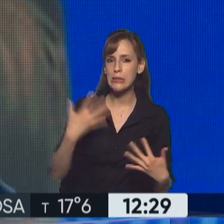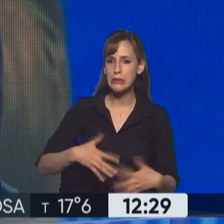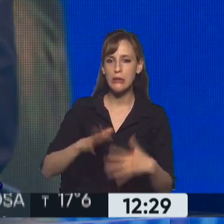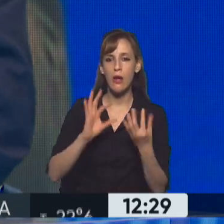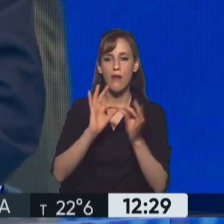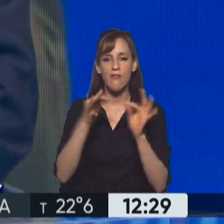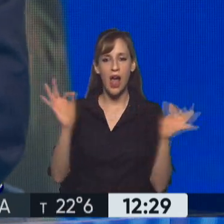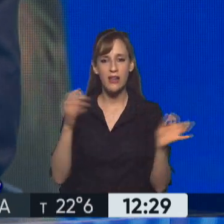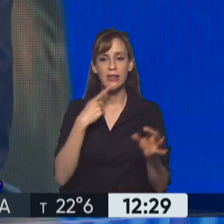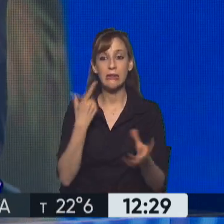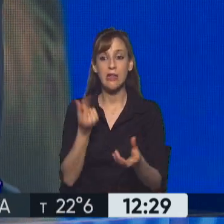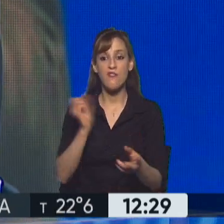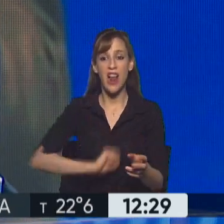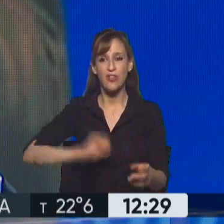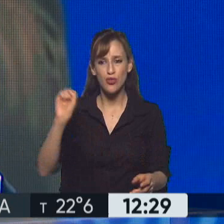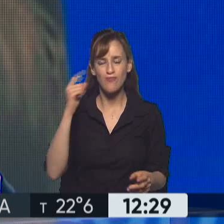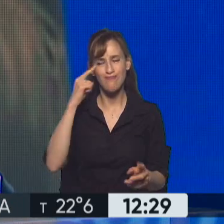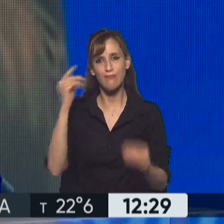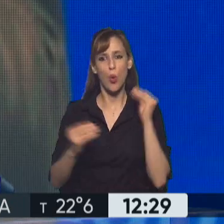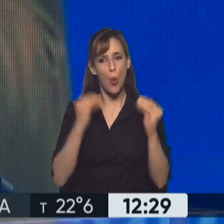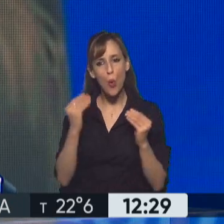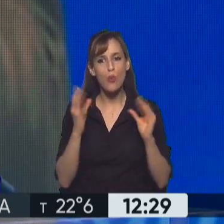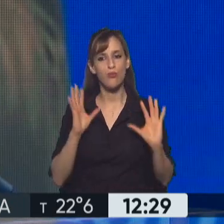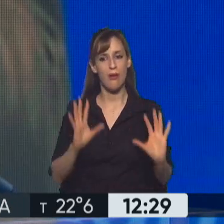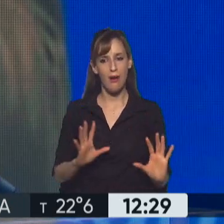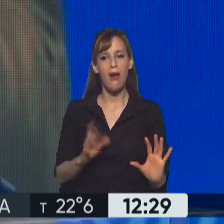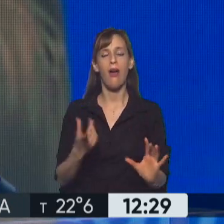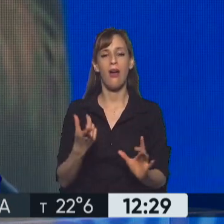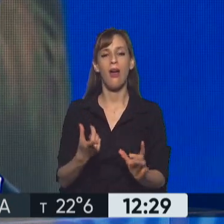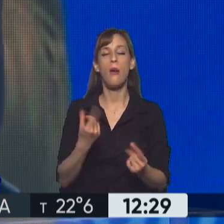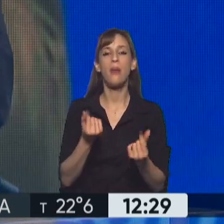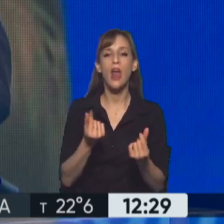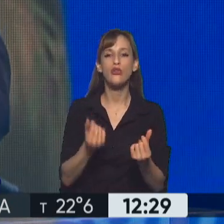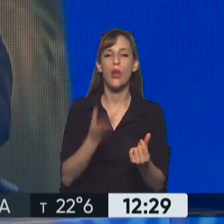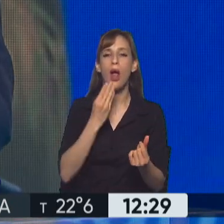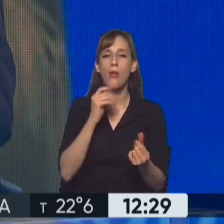el aumento de los precios, el aumento de los alimentos,